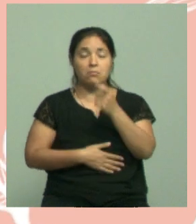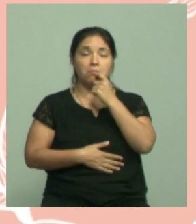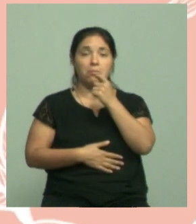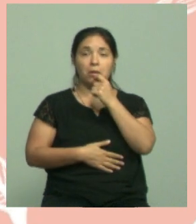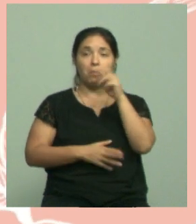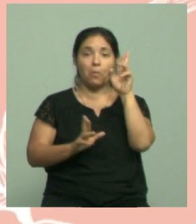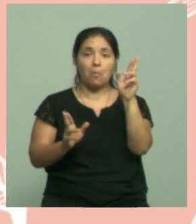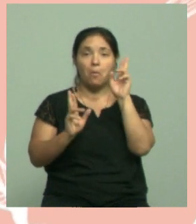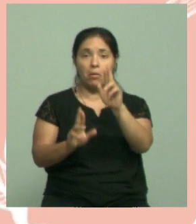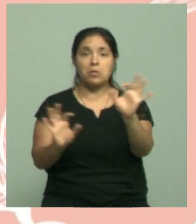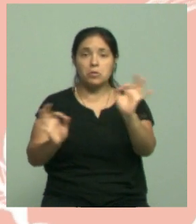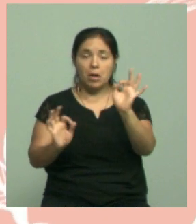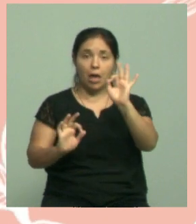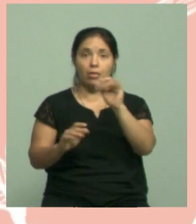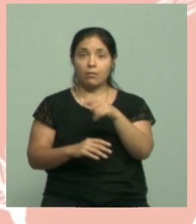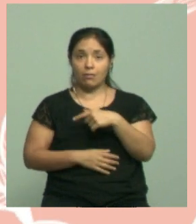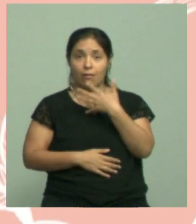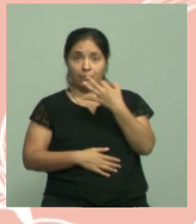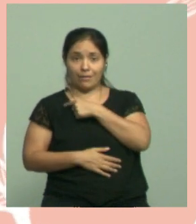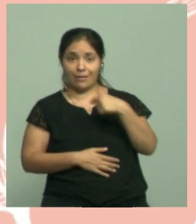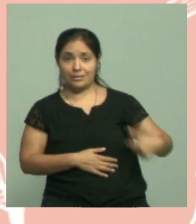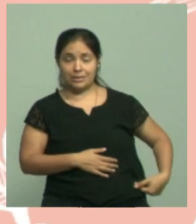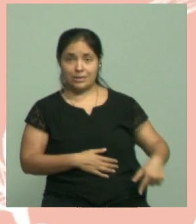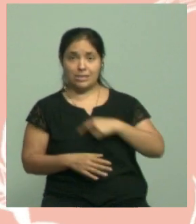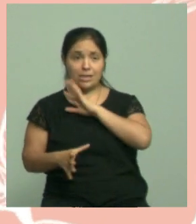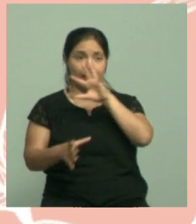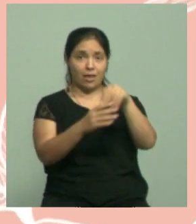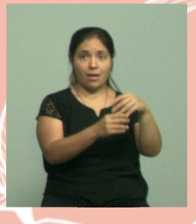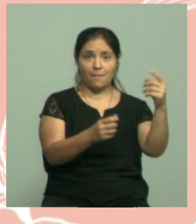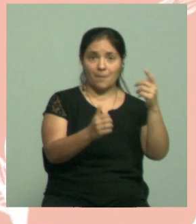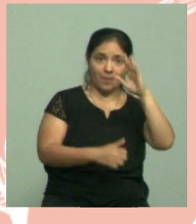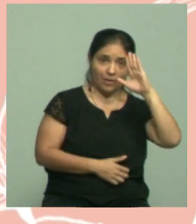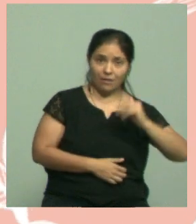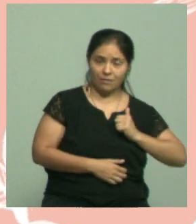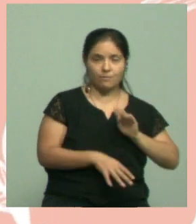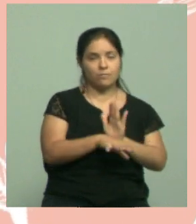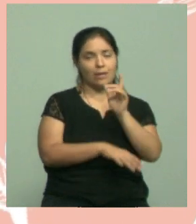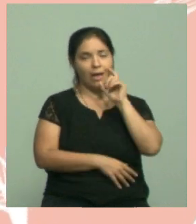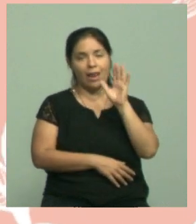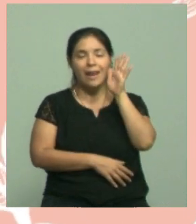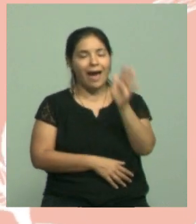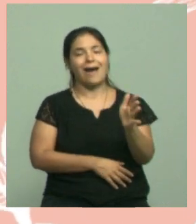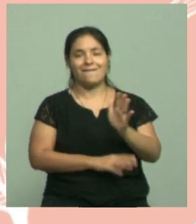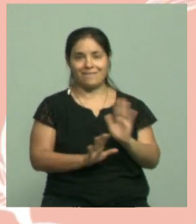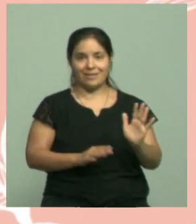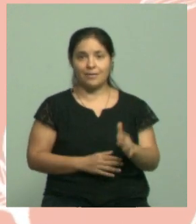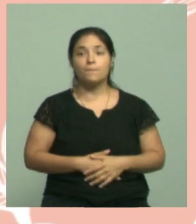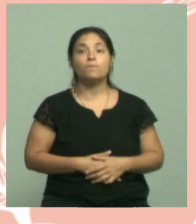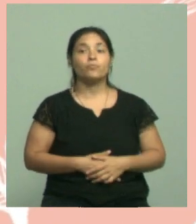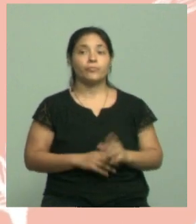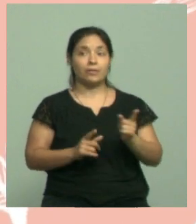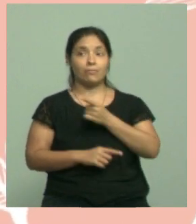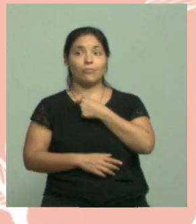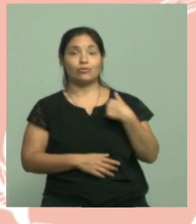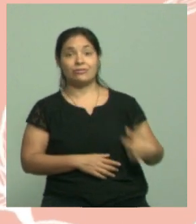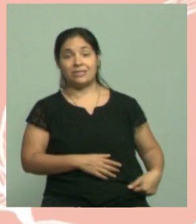de tensar, en un contexto en donde, por tradición, la política exterior china